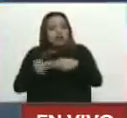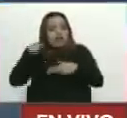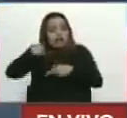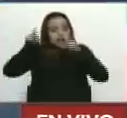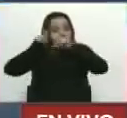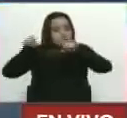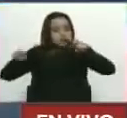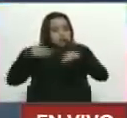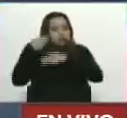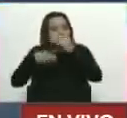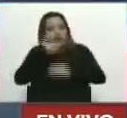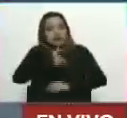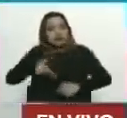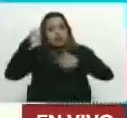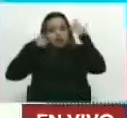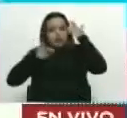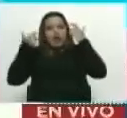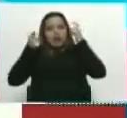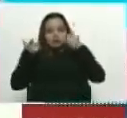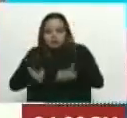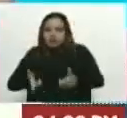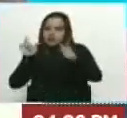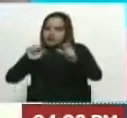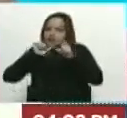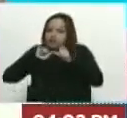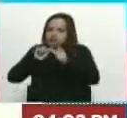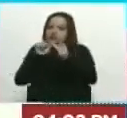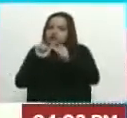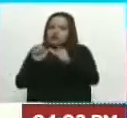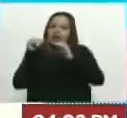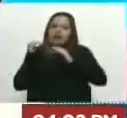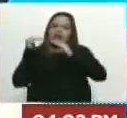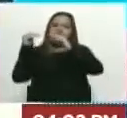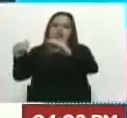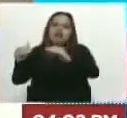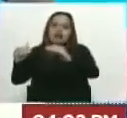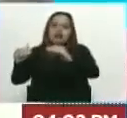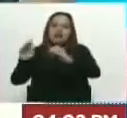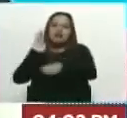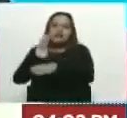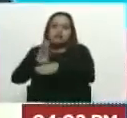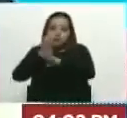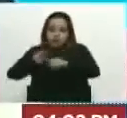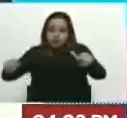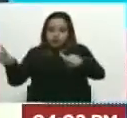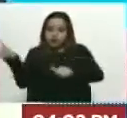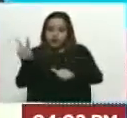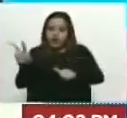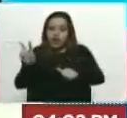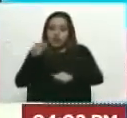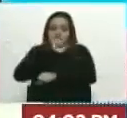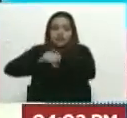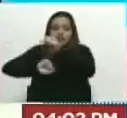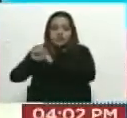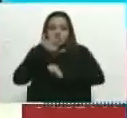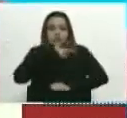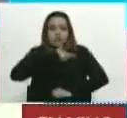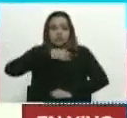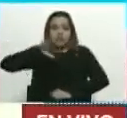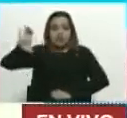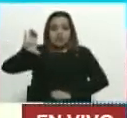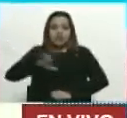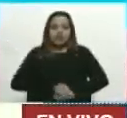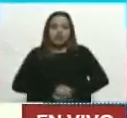Hugo Chávez nos han permitido resistir, mantener la integridad territorial, defender la soberanía